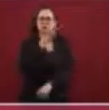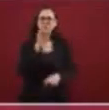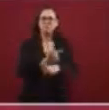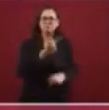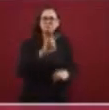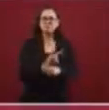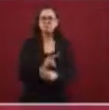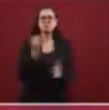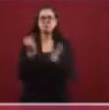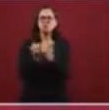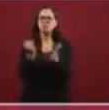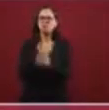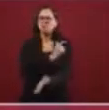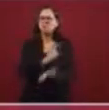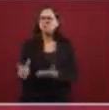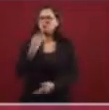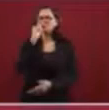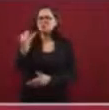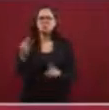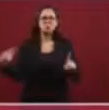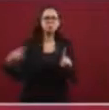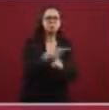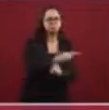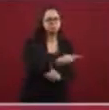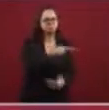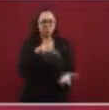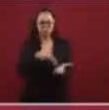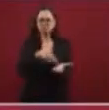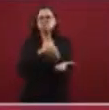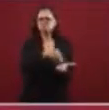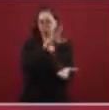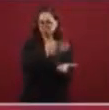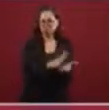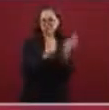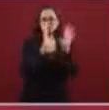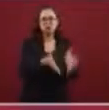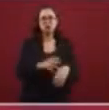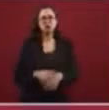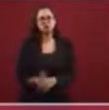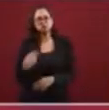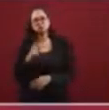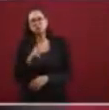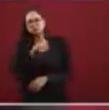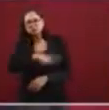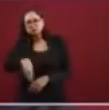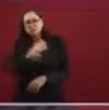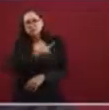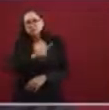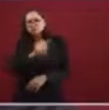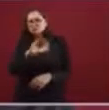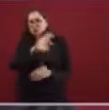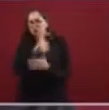para evadir impuestos. Pero si ellos no falsifican facturas,